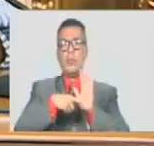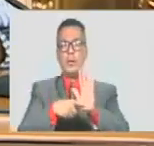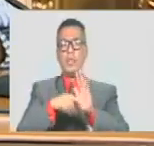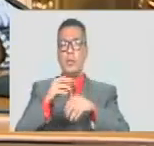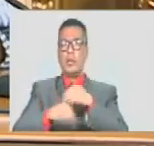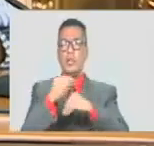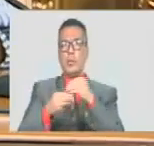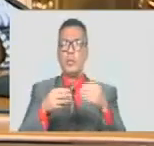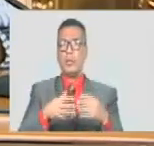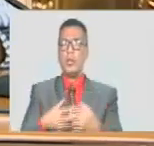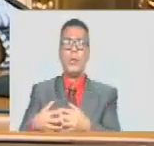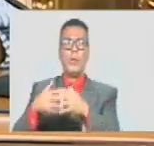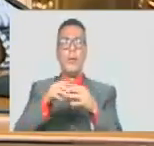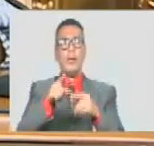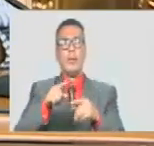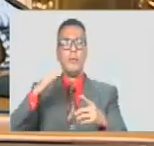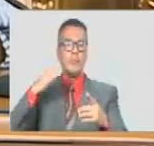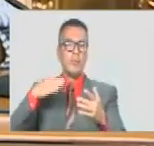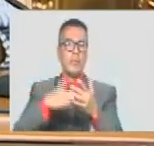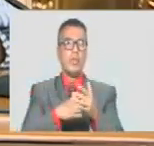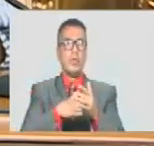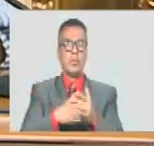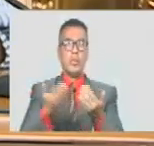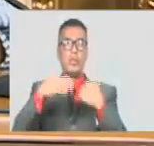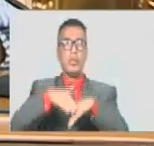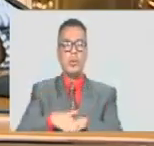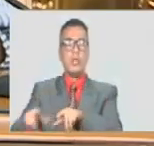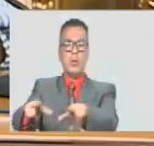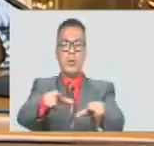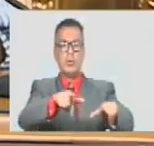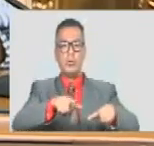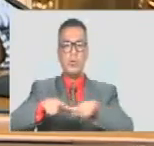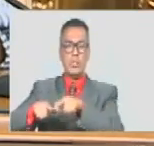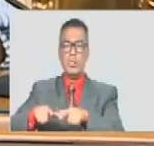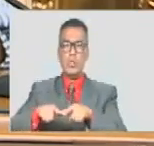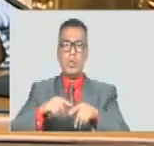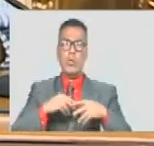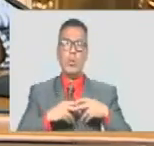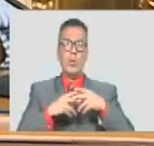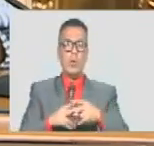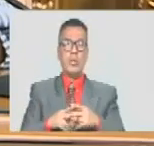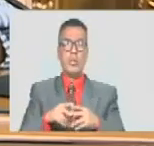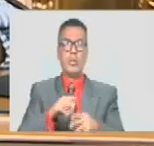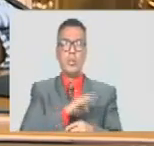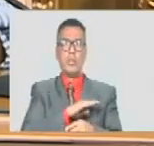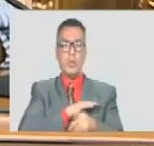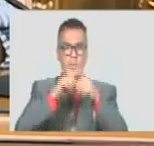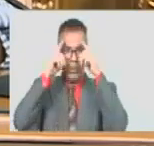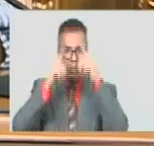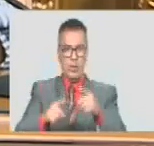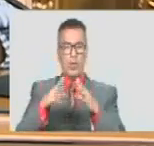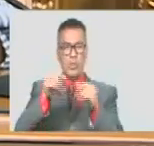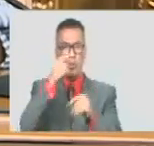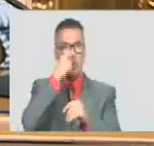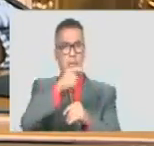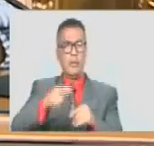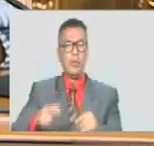ejecutar el imperialismo en contra de la integridad territorial, la dignidad y la autodeterminación de los